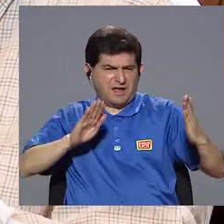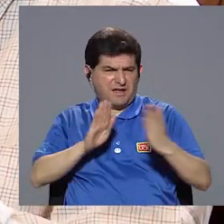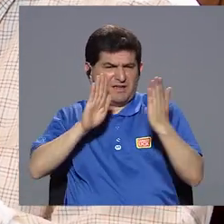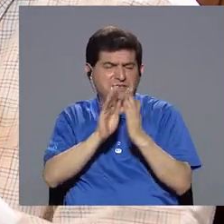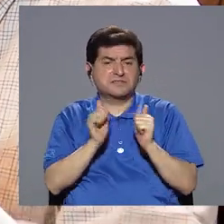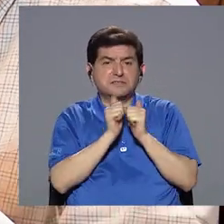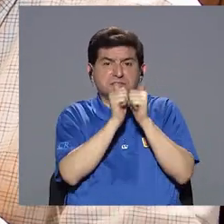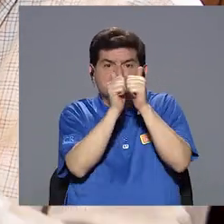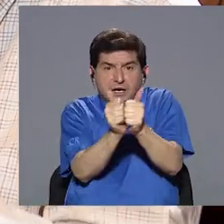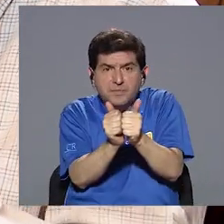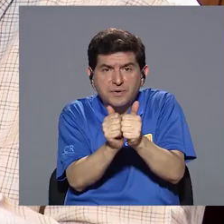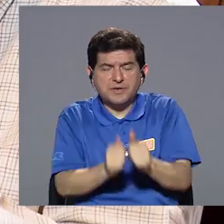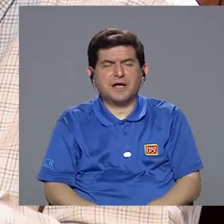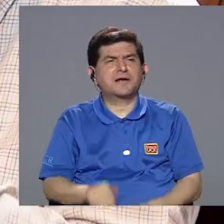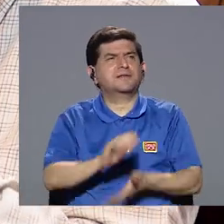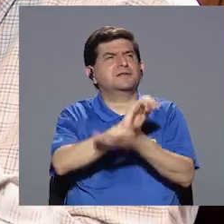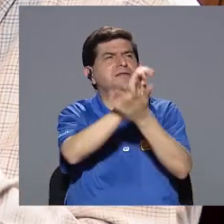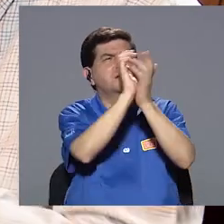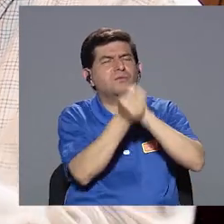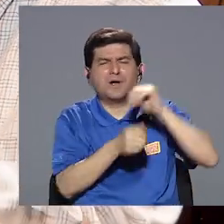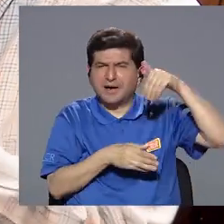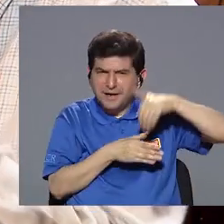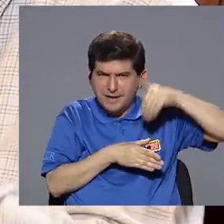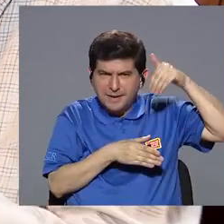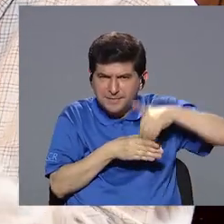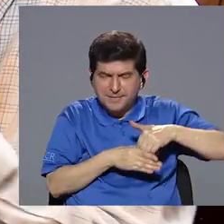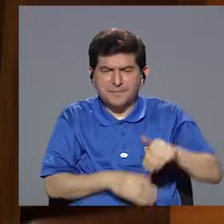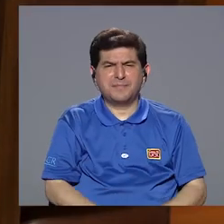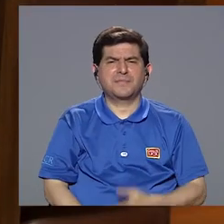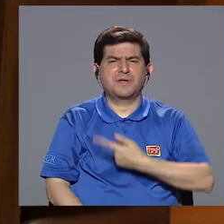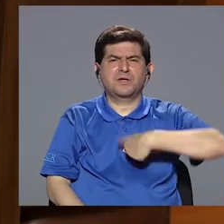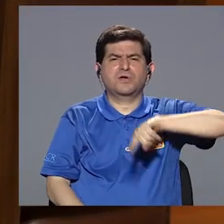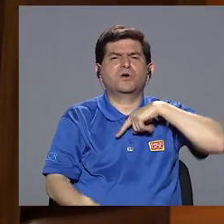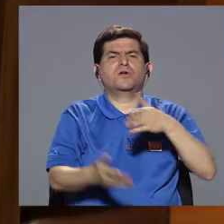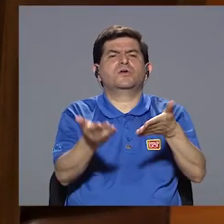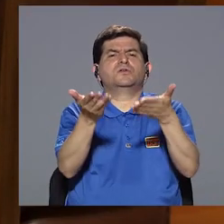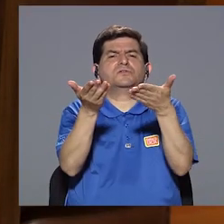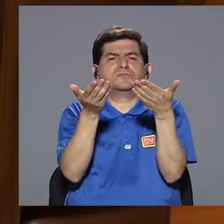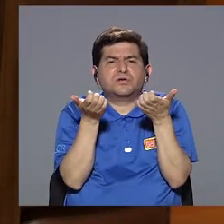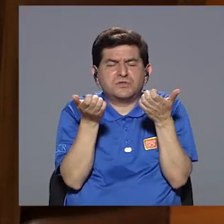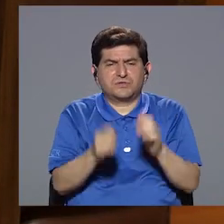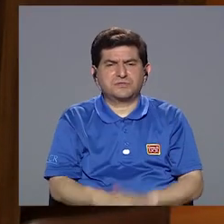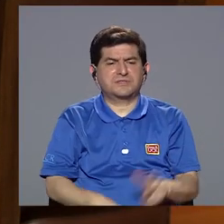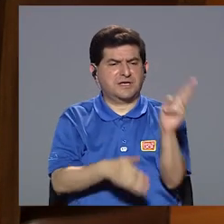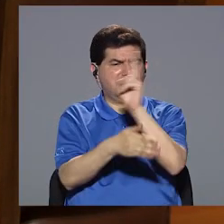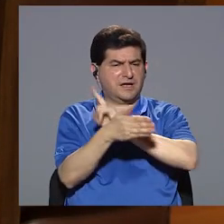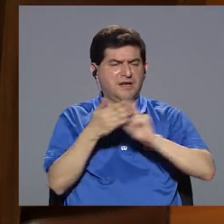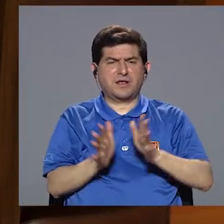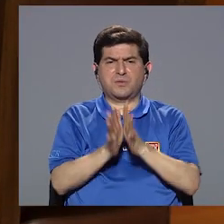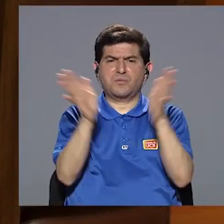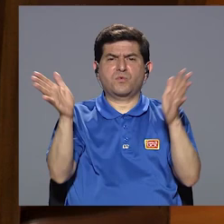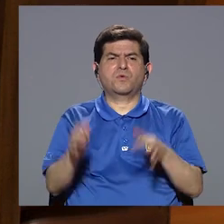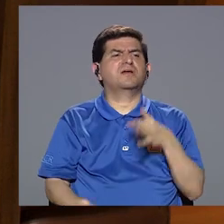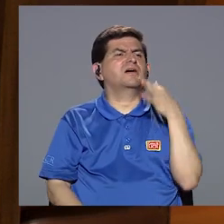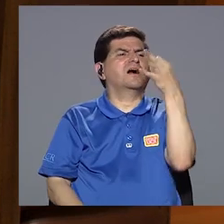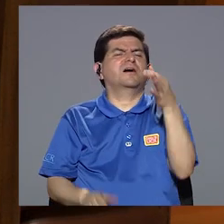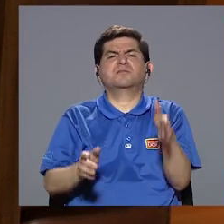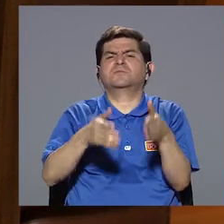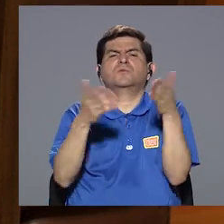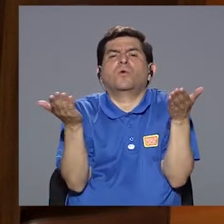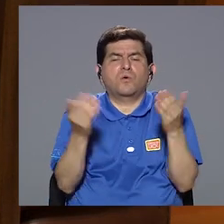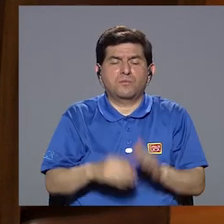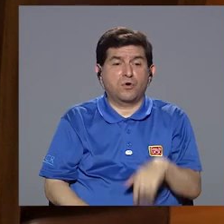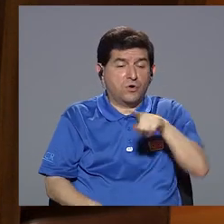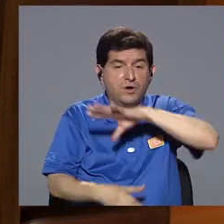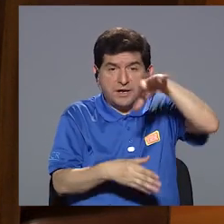esta resistencia debe acompañarse también de un replanteamiento de lo interno de cómo queremos que sea esta universidad pública